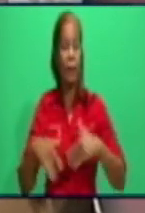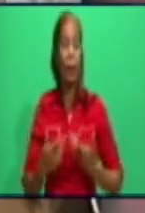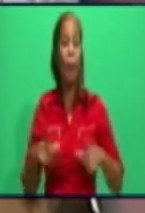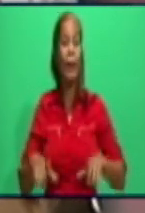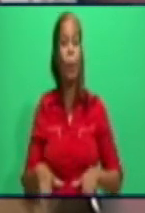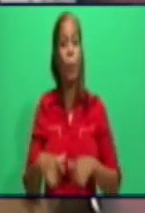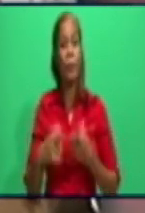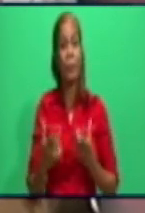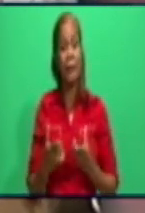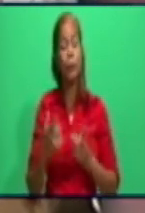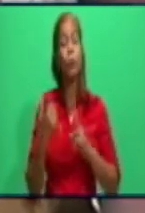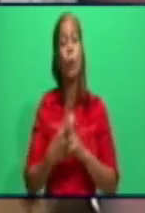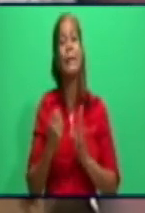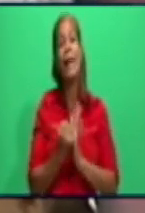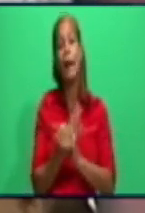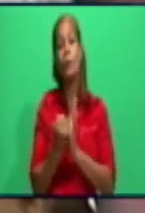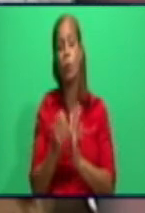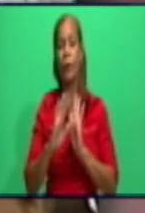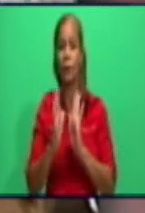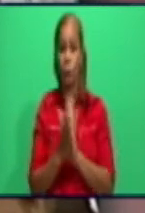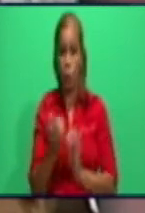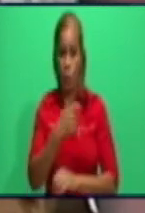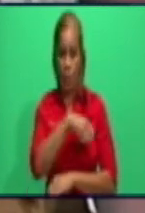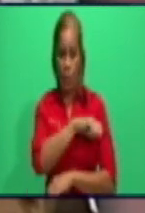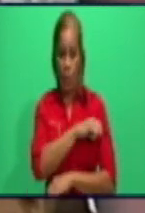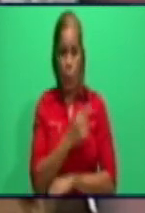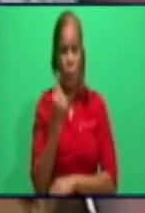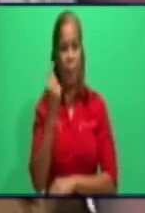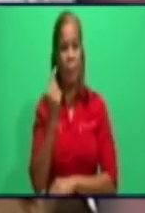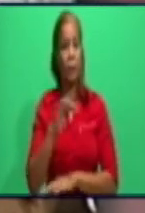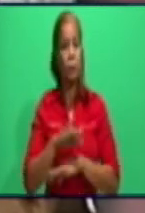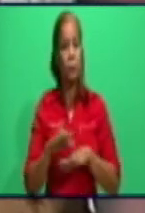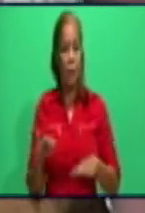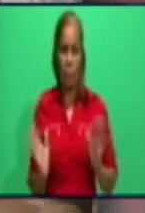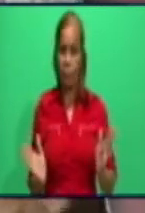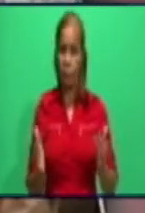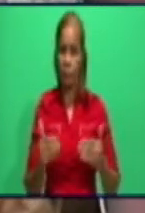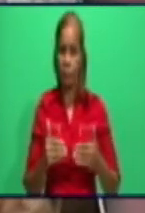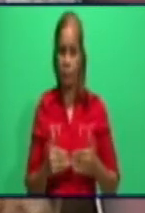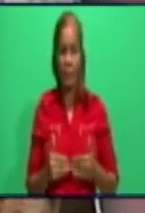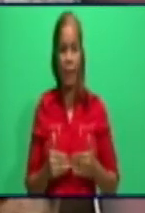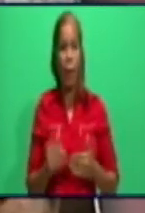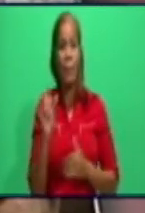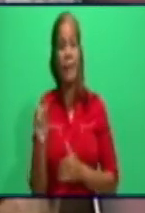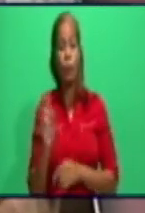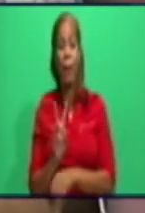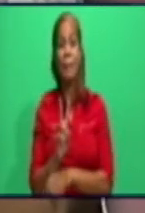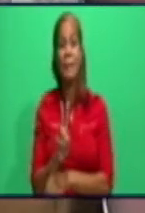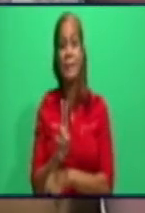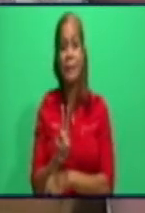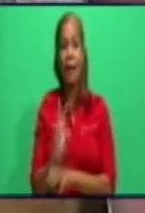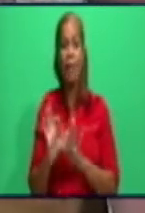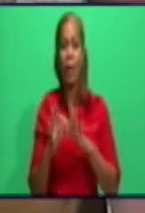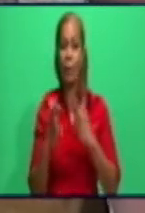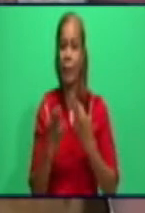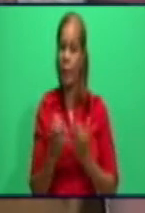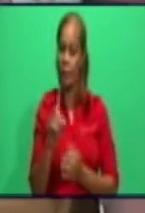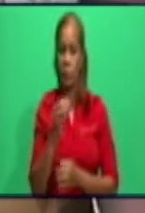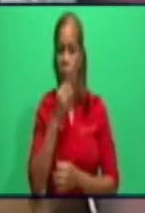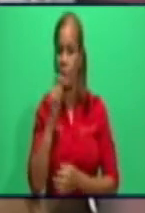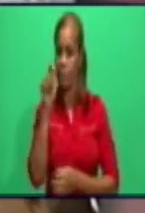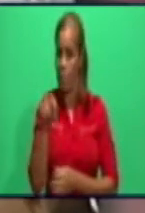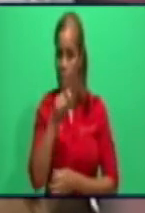nuestro pueblo. Lo primero es, se limitó la entrada de familiares y acompañantes a la institución. Esto ha costado trabajo